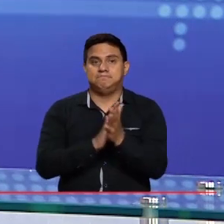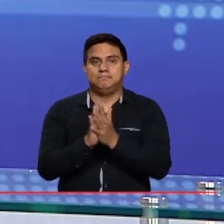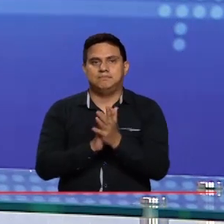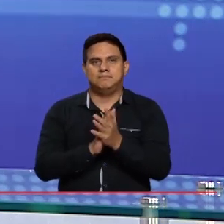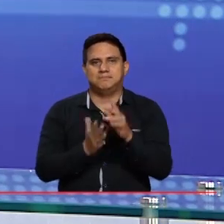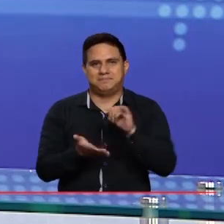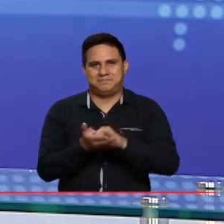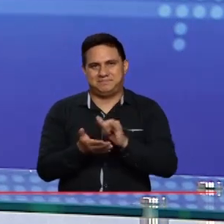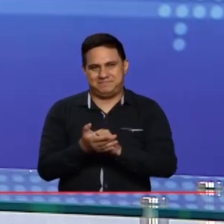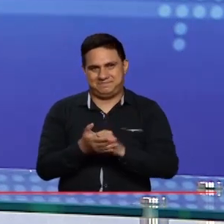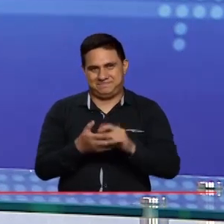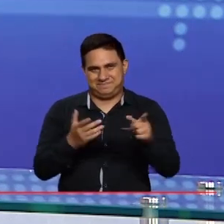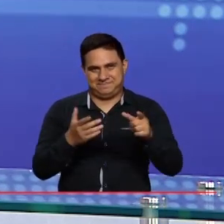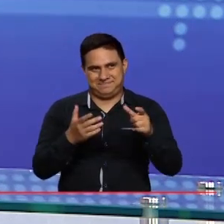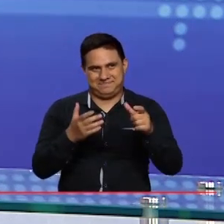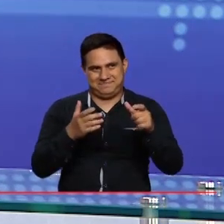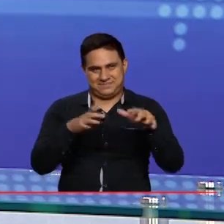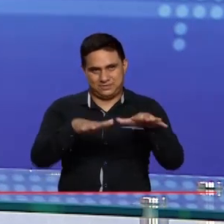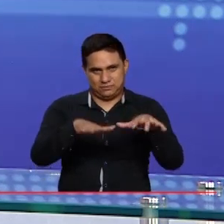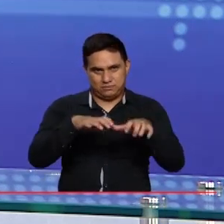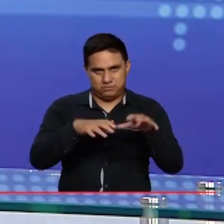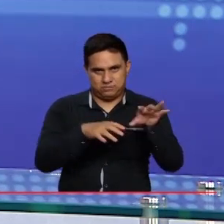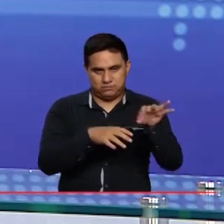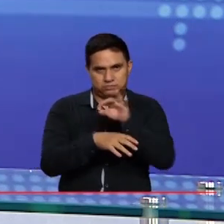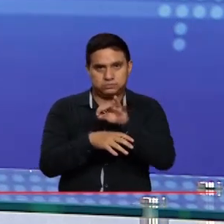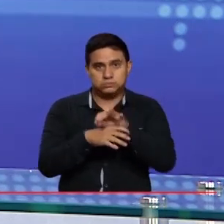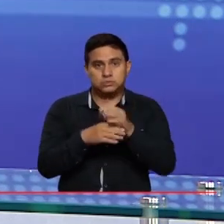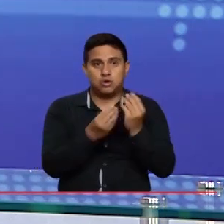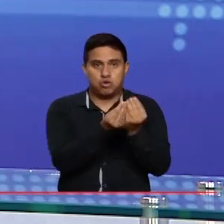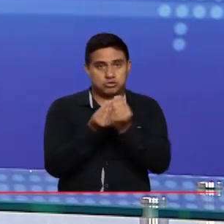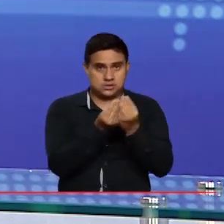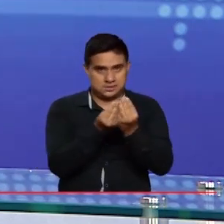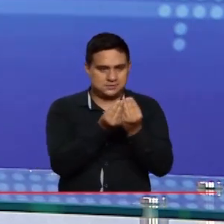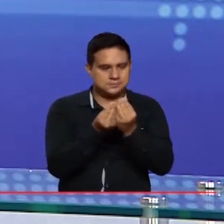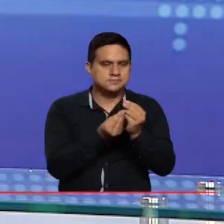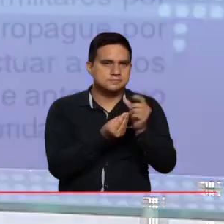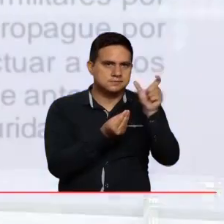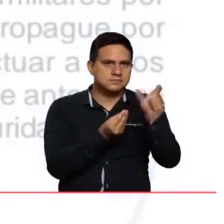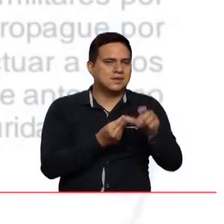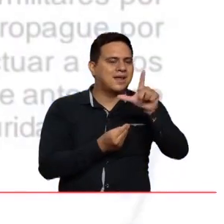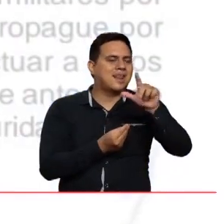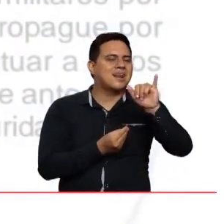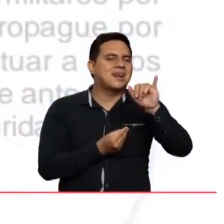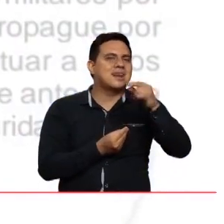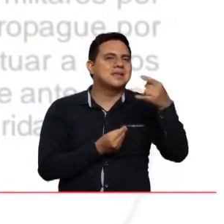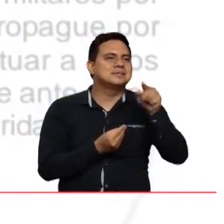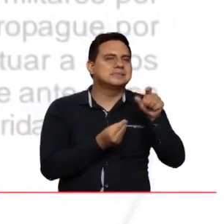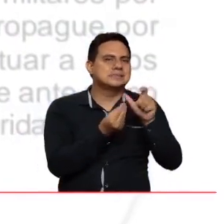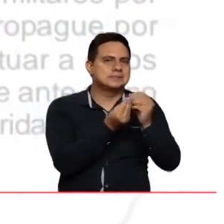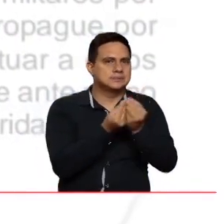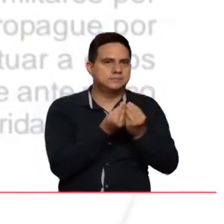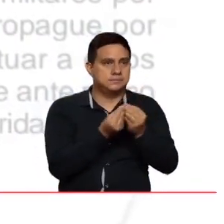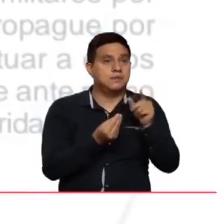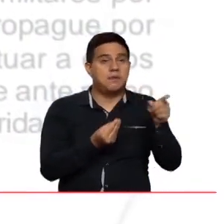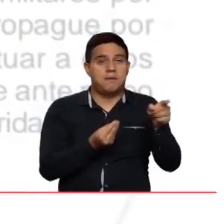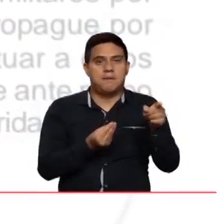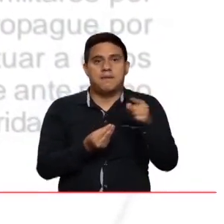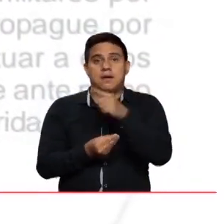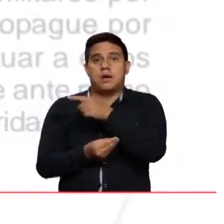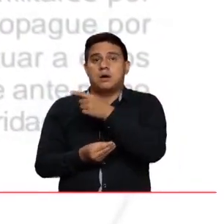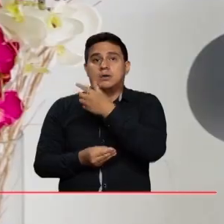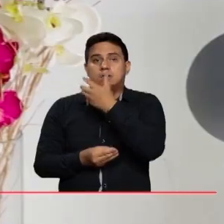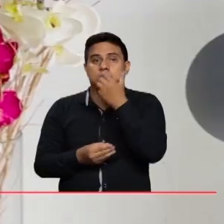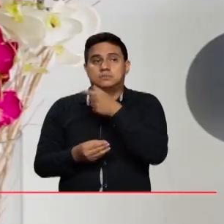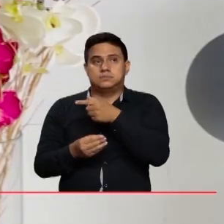concejala Liz Burgos del municipio de Candelaria, Valle del Cauca, fue amenazada presuntamente por el Frente Jaime Martínez de las disidencias de las